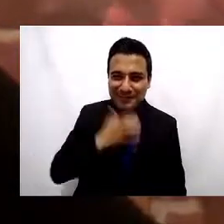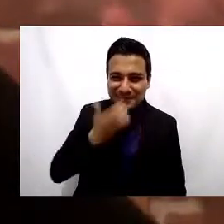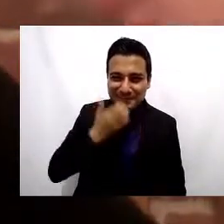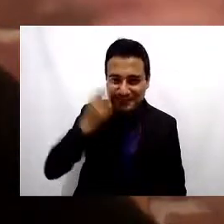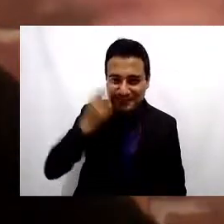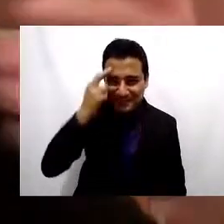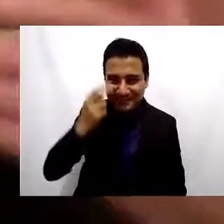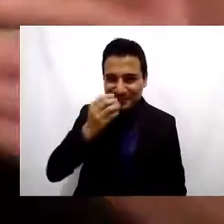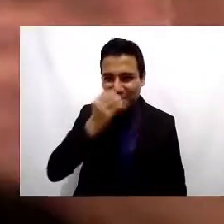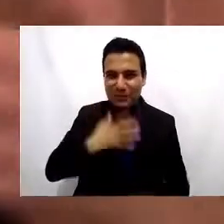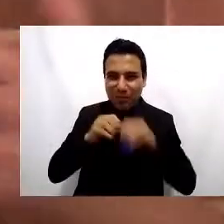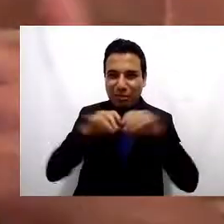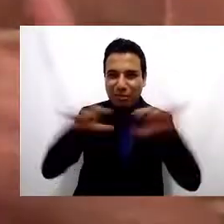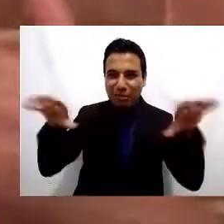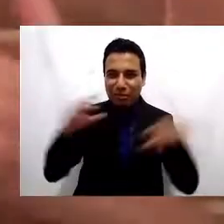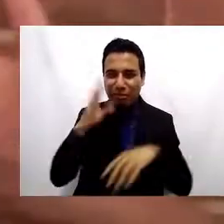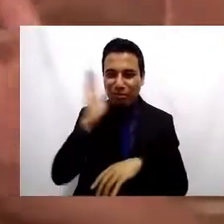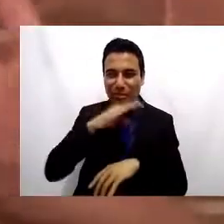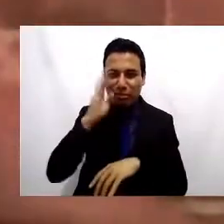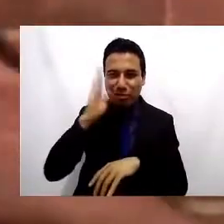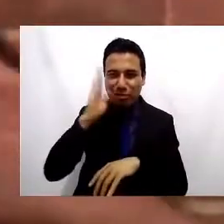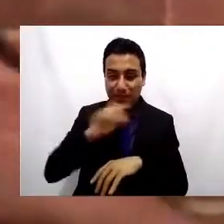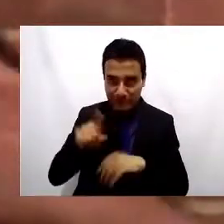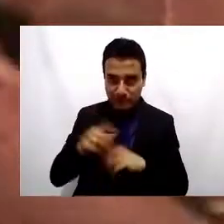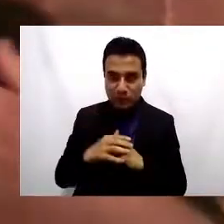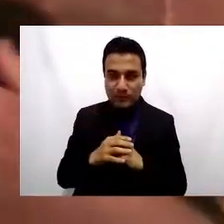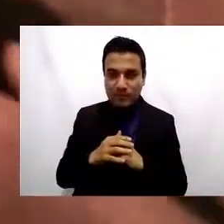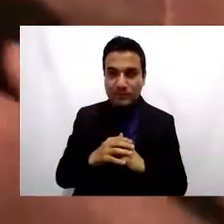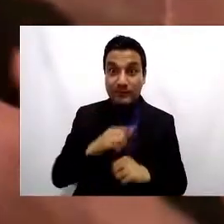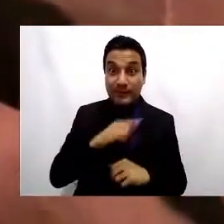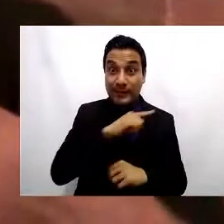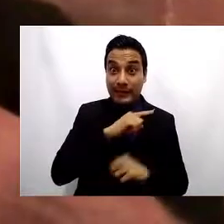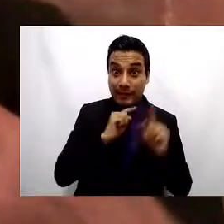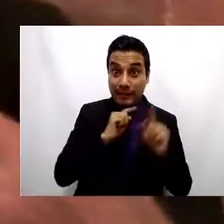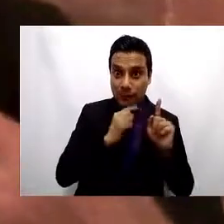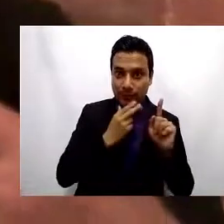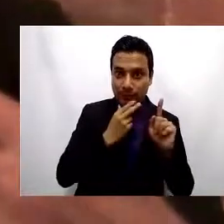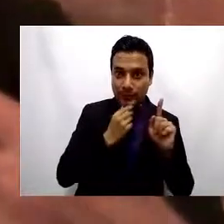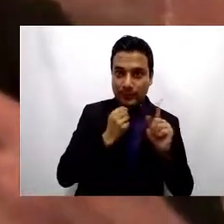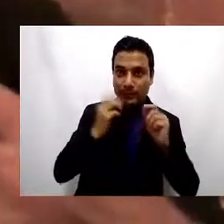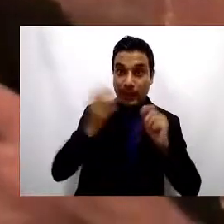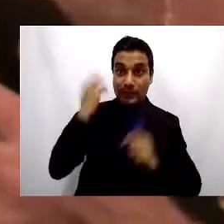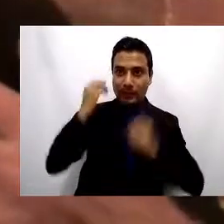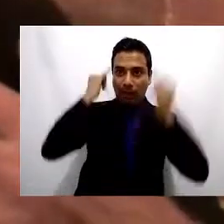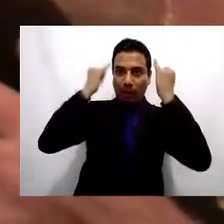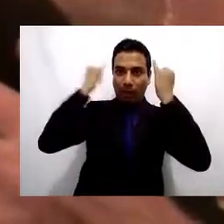Y entonces, ese varón ahora